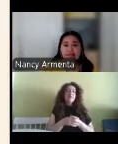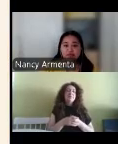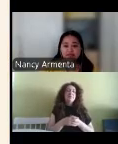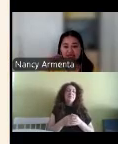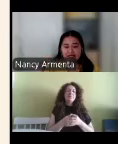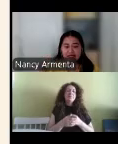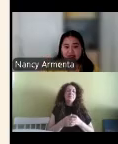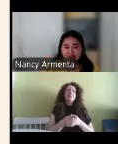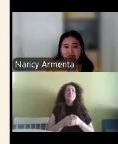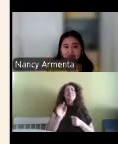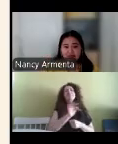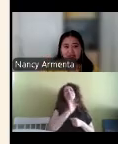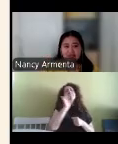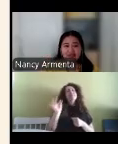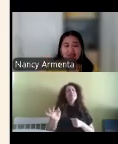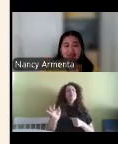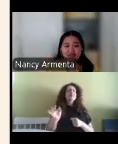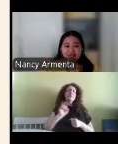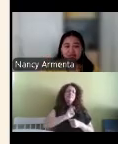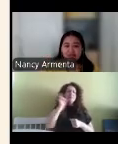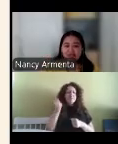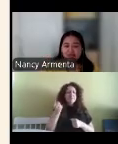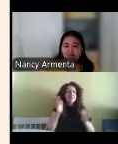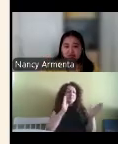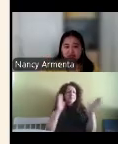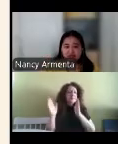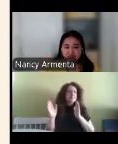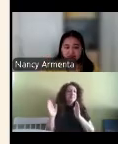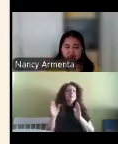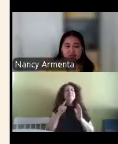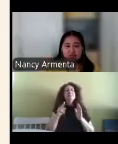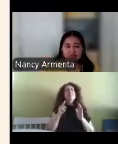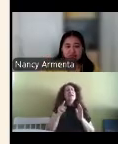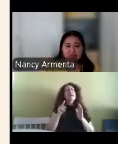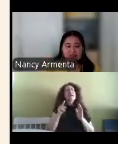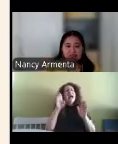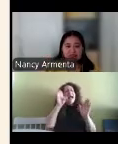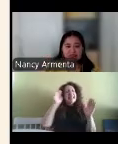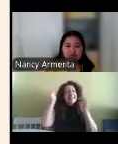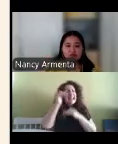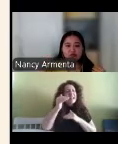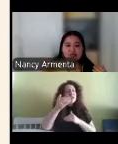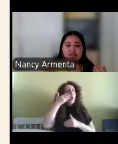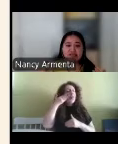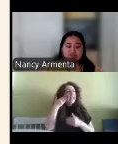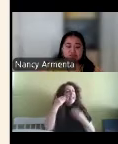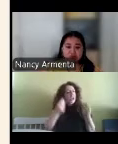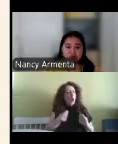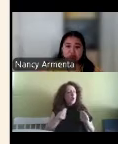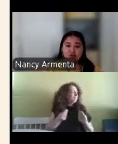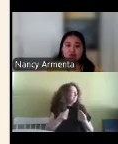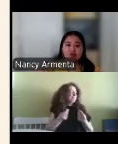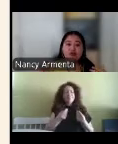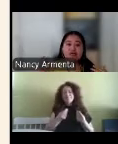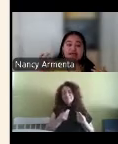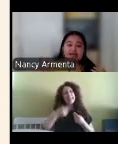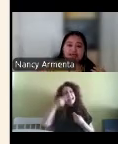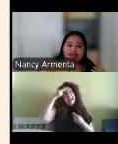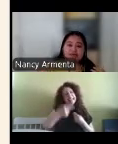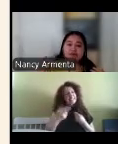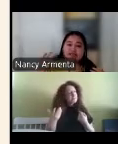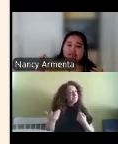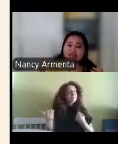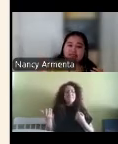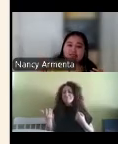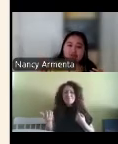Y después llega esta otra parte, en que no siempre hay un trato digno, no siempre el trato suele ser respetuoso,